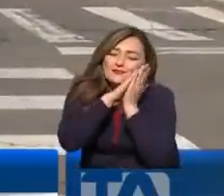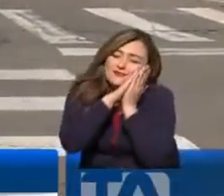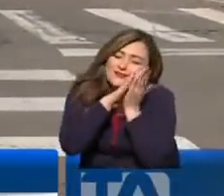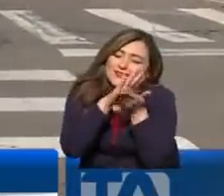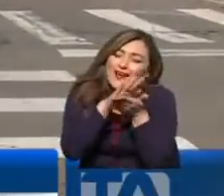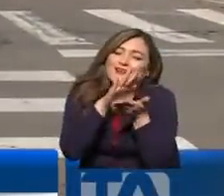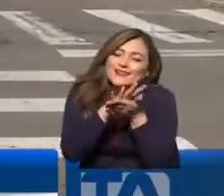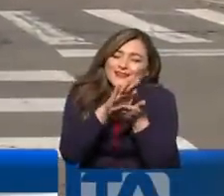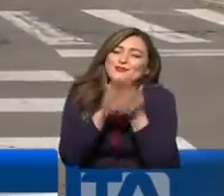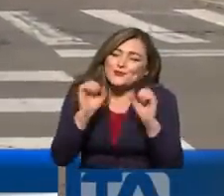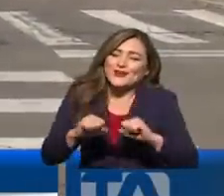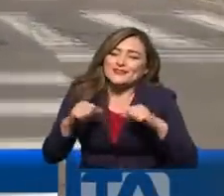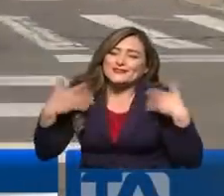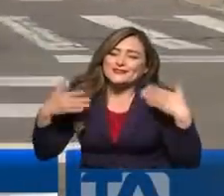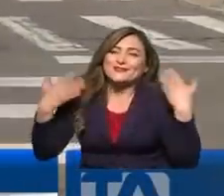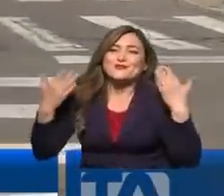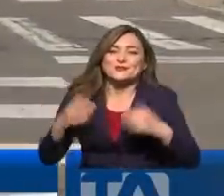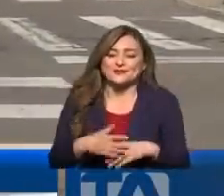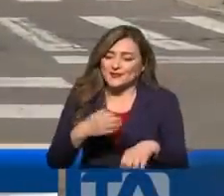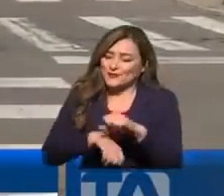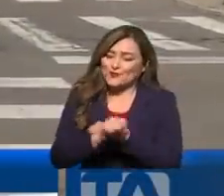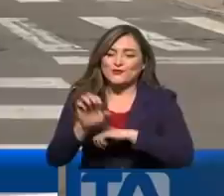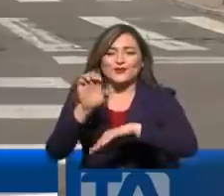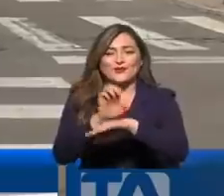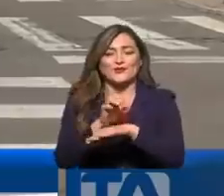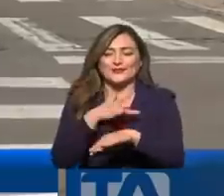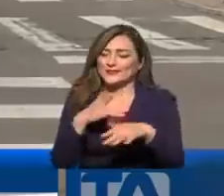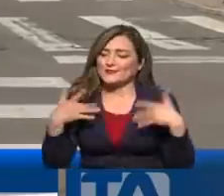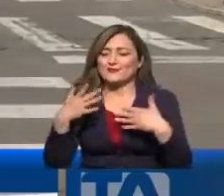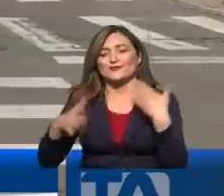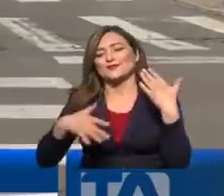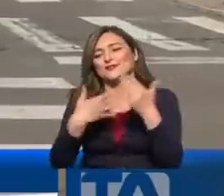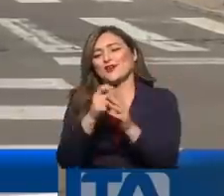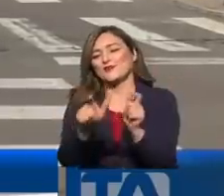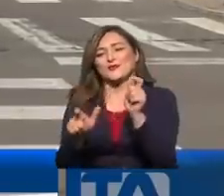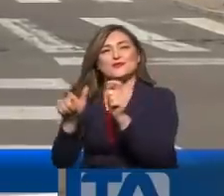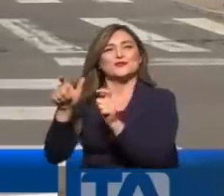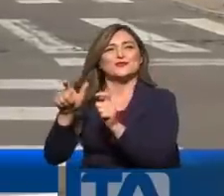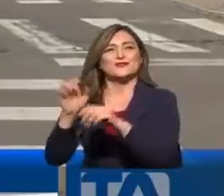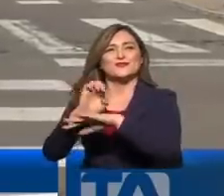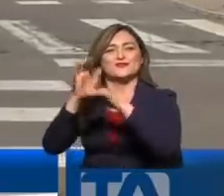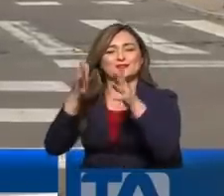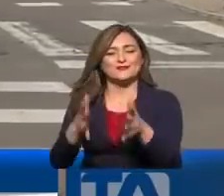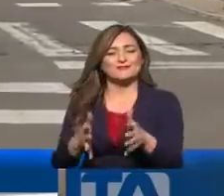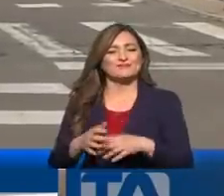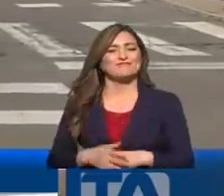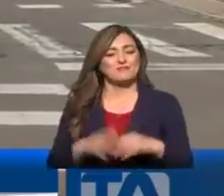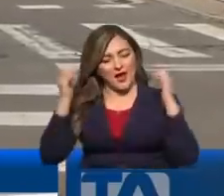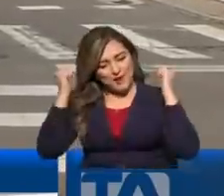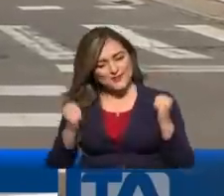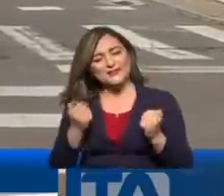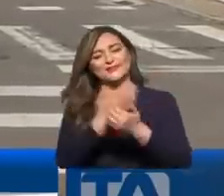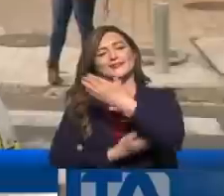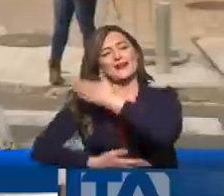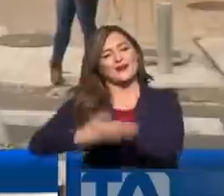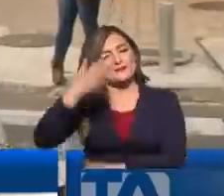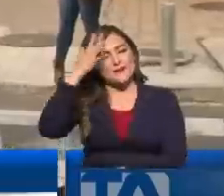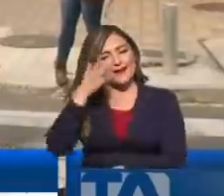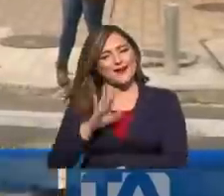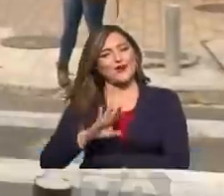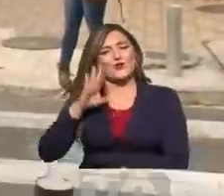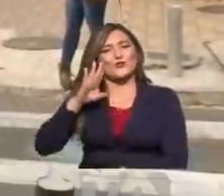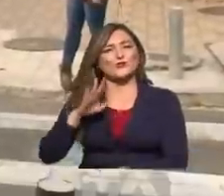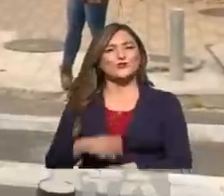tranquilo, voy a poder dormir feliz. El fútbol ecuatoriano le da alegría a todo el público, a todos los ecuatorianos se ponen la camiseta amarilla con orgullo.